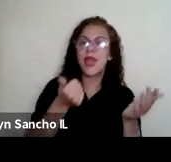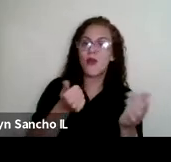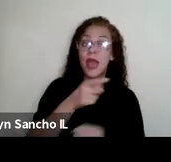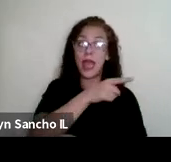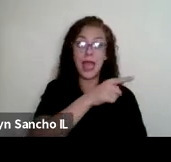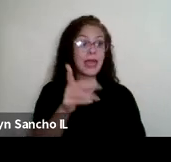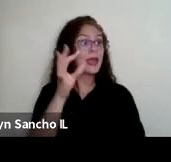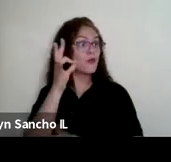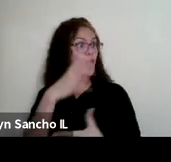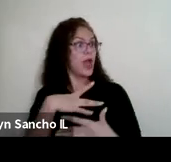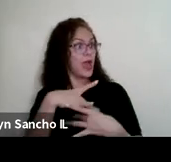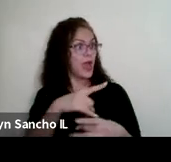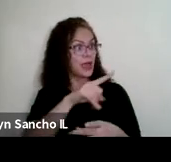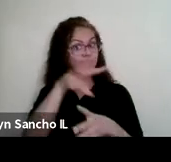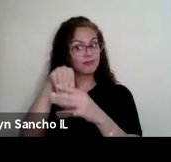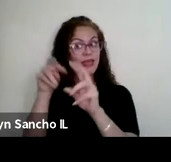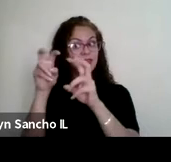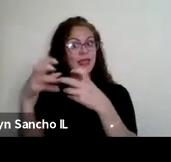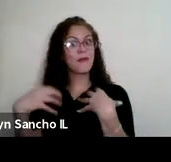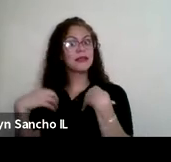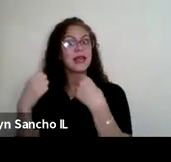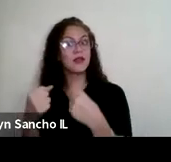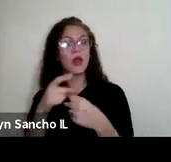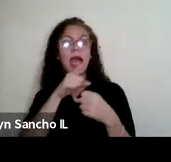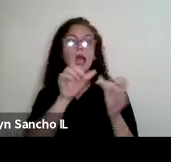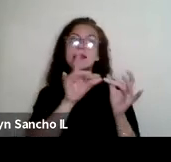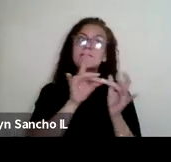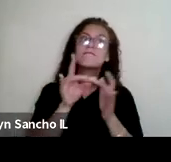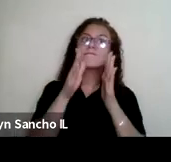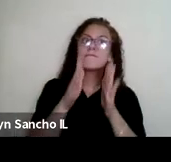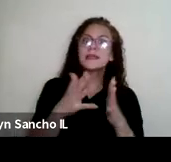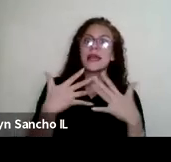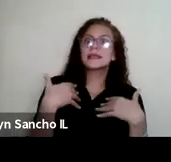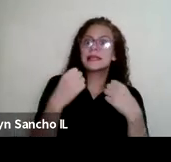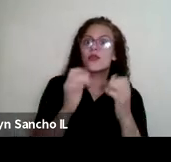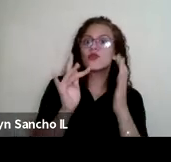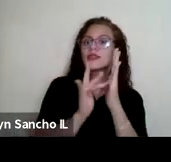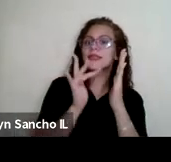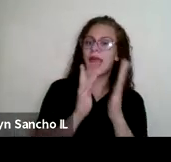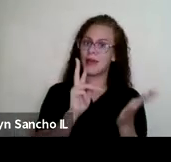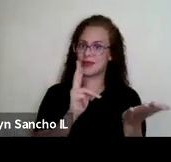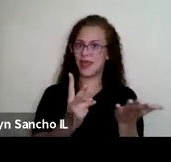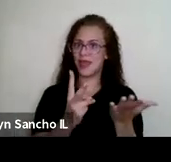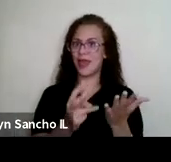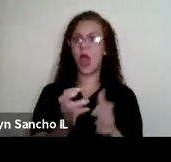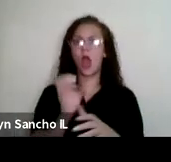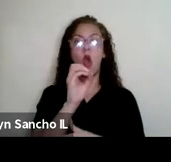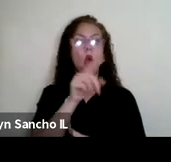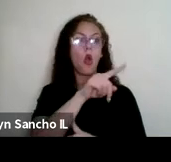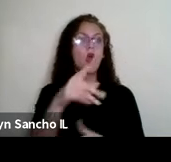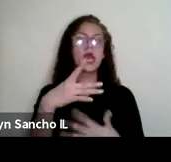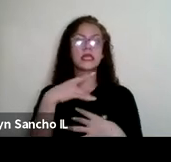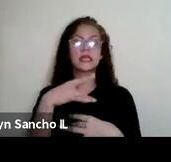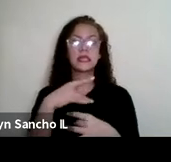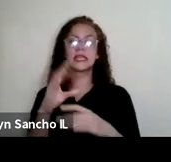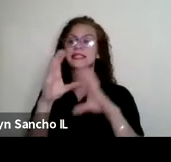chicas interesadas en el área de salud se especialicen en salud digital, ¿verdad? O las que están interesadas en el